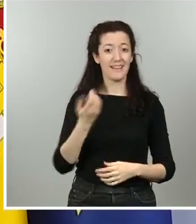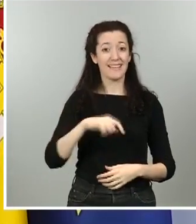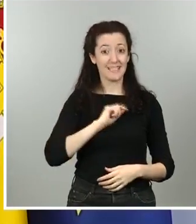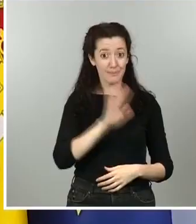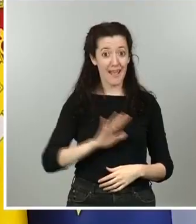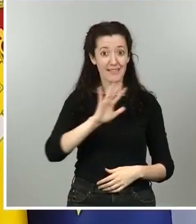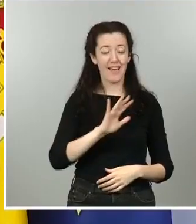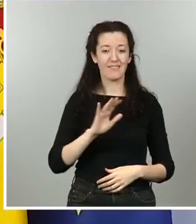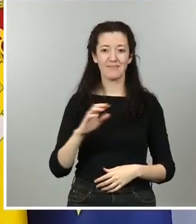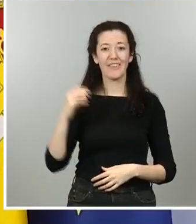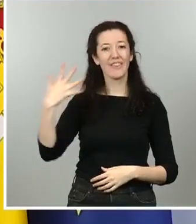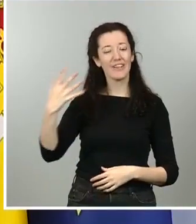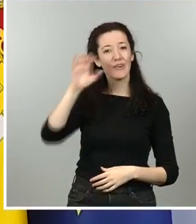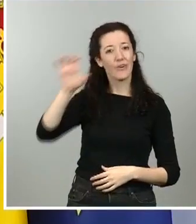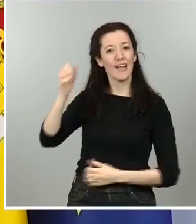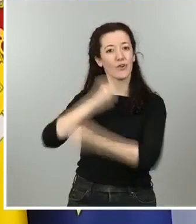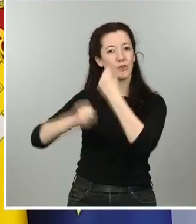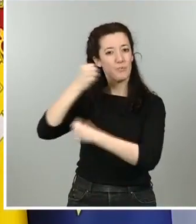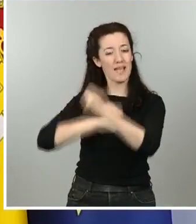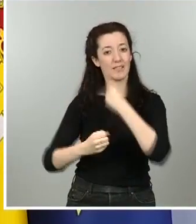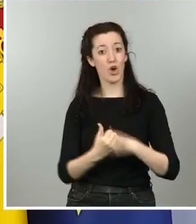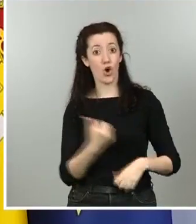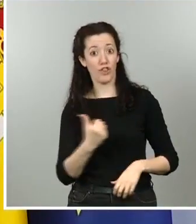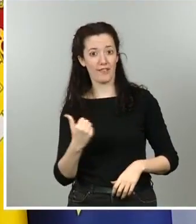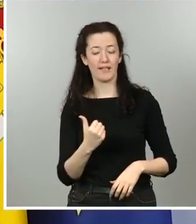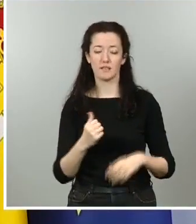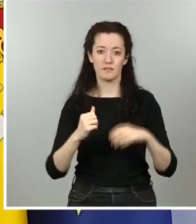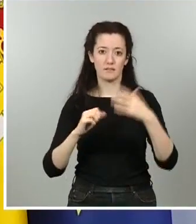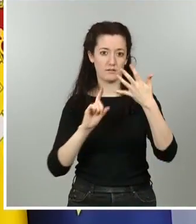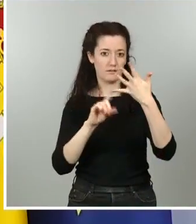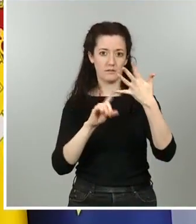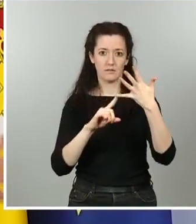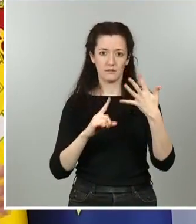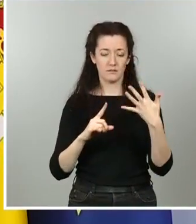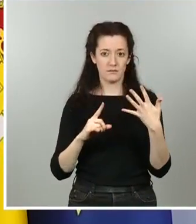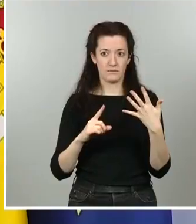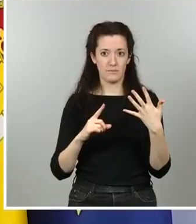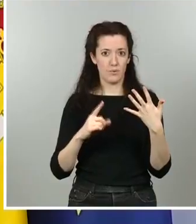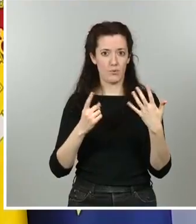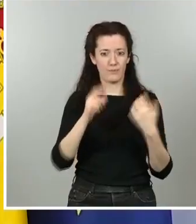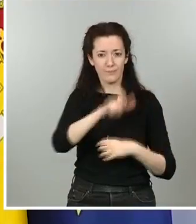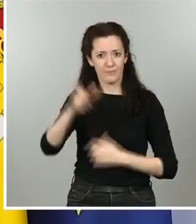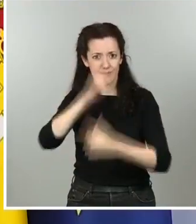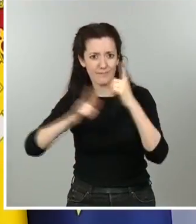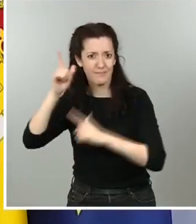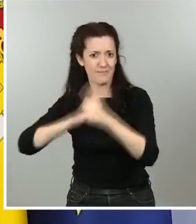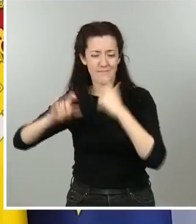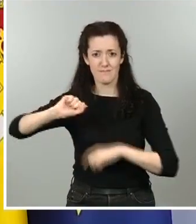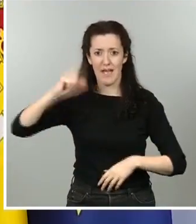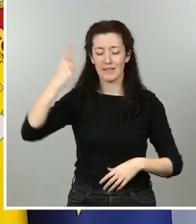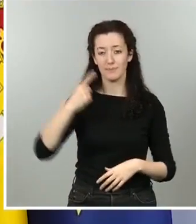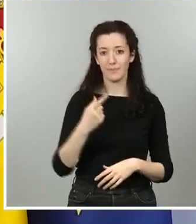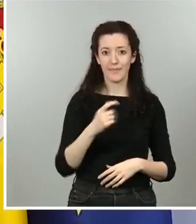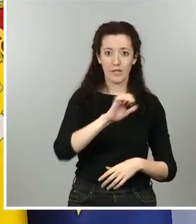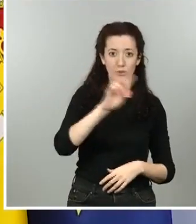5 economías occidentales con más tránsito, con más flujo, con un flujo más importante de viajeros, junto a Estados Unidos, junto a Reino Unido, Francia,